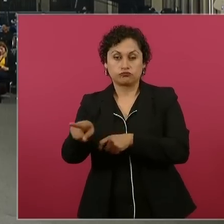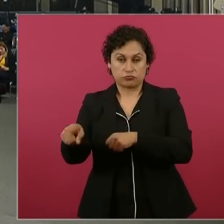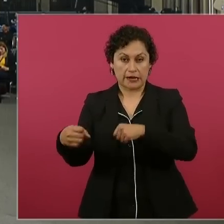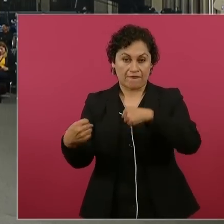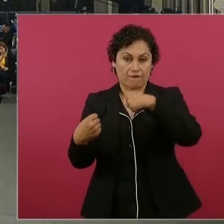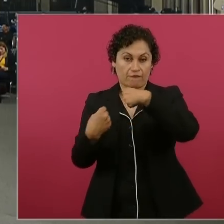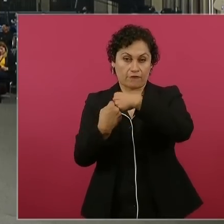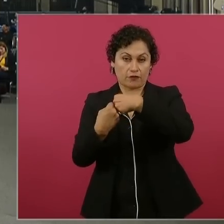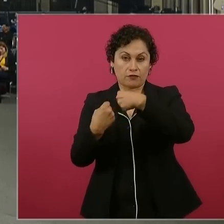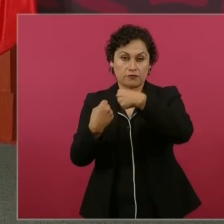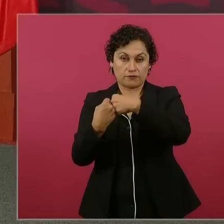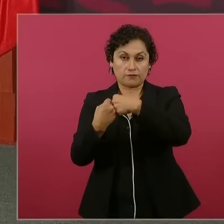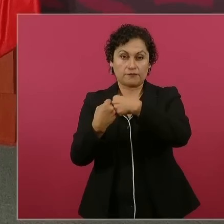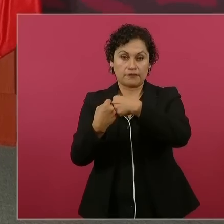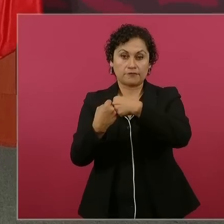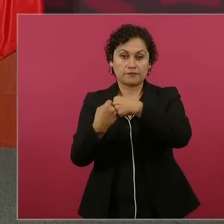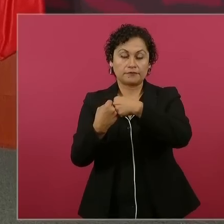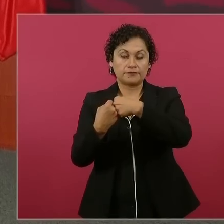frontera,